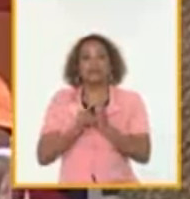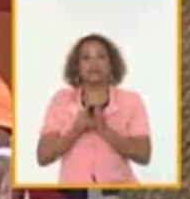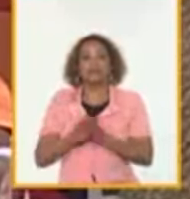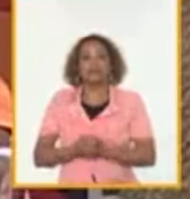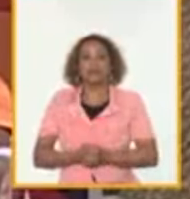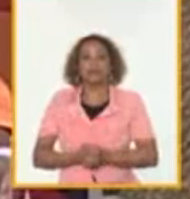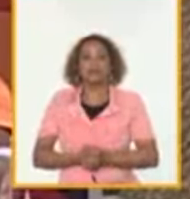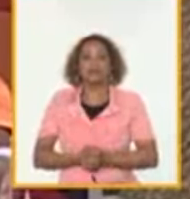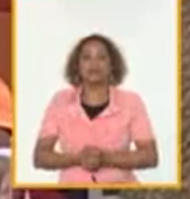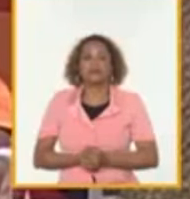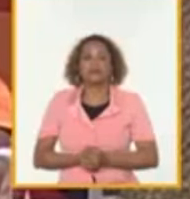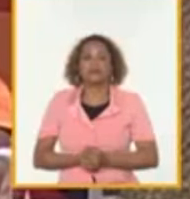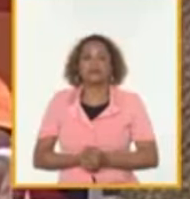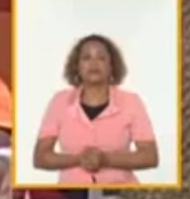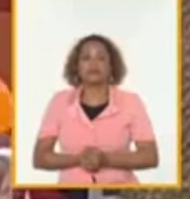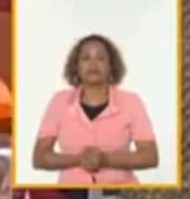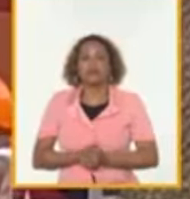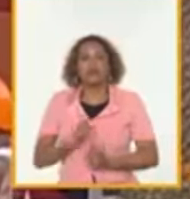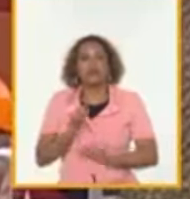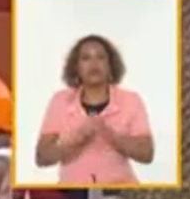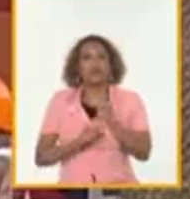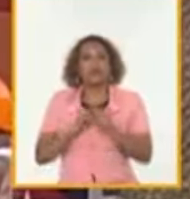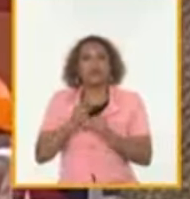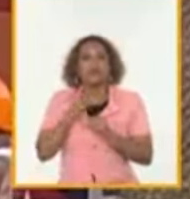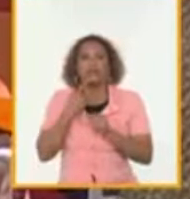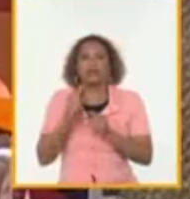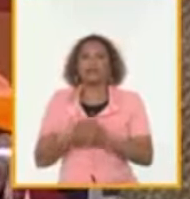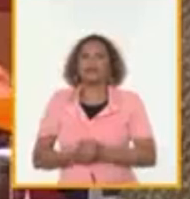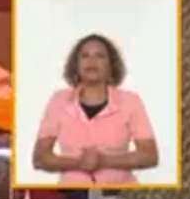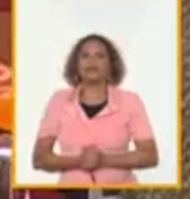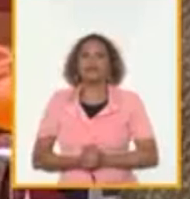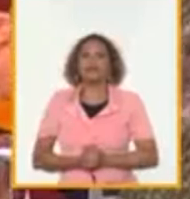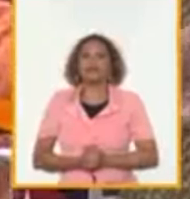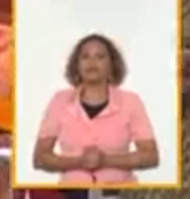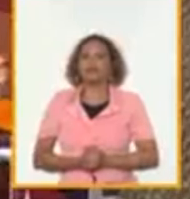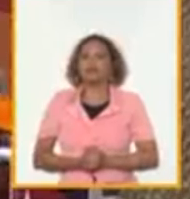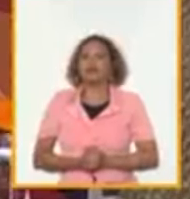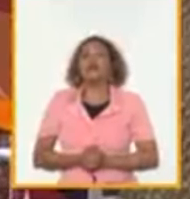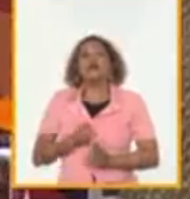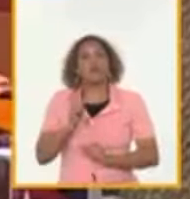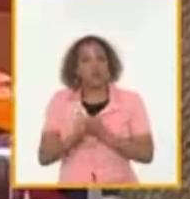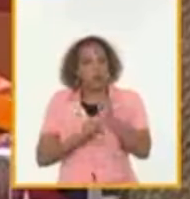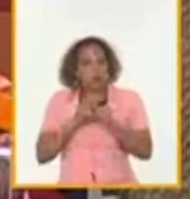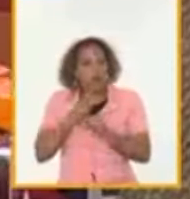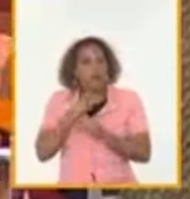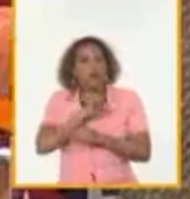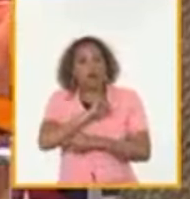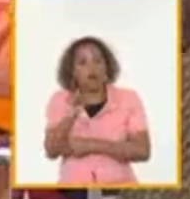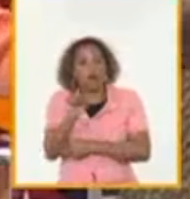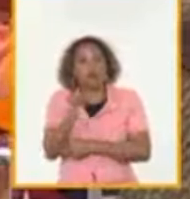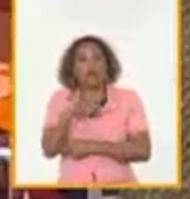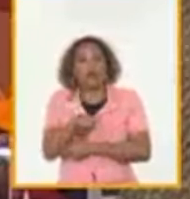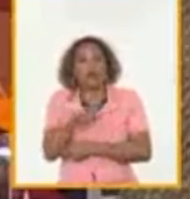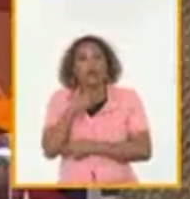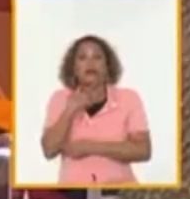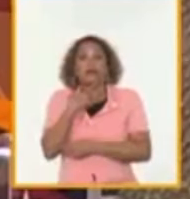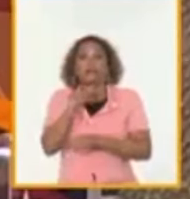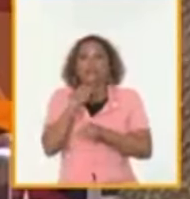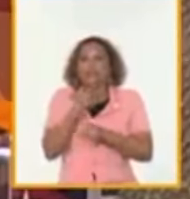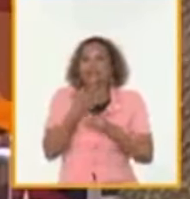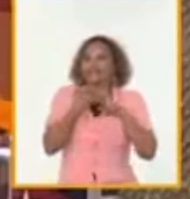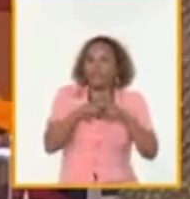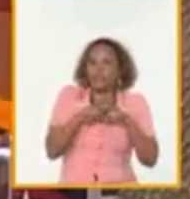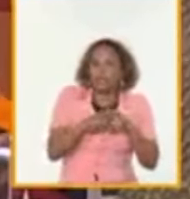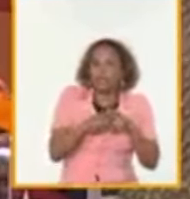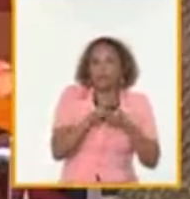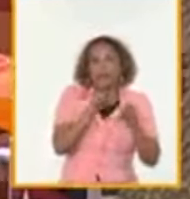vienen ejecutándose por los compañeros de recursos hidráulicos vamos entonces nosotros un poco poniendo una curita por acá una